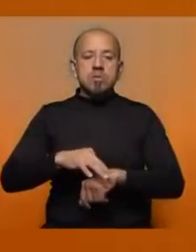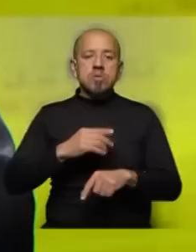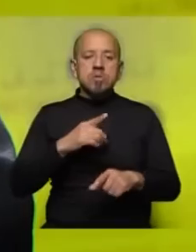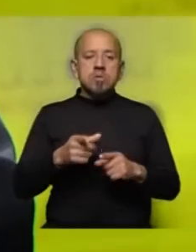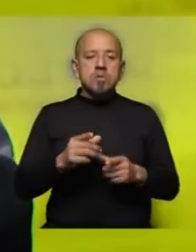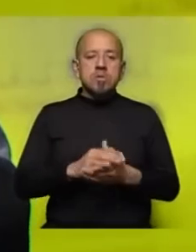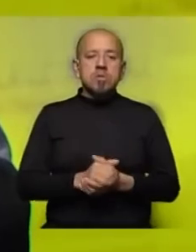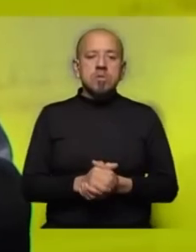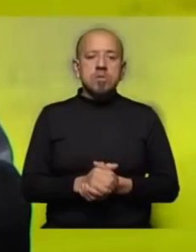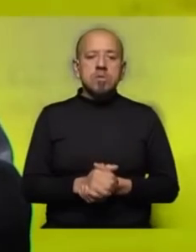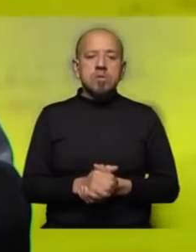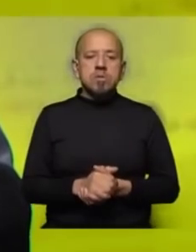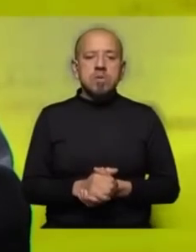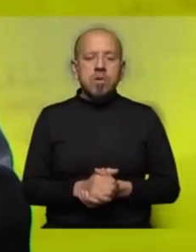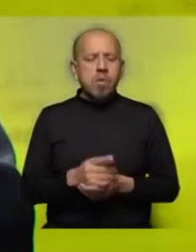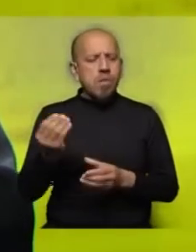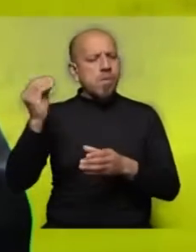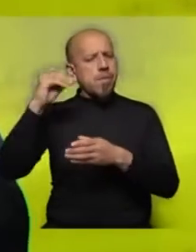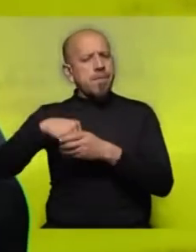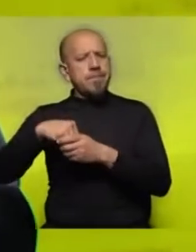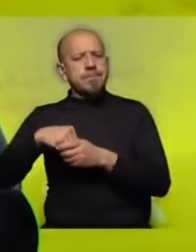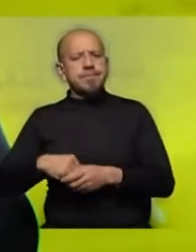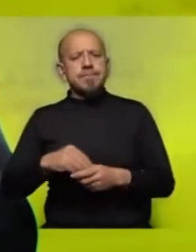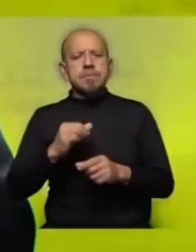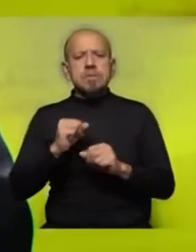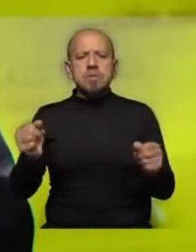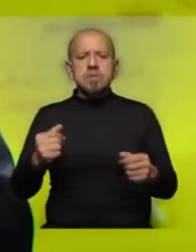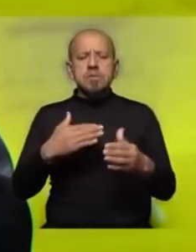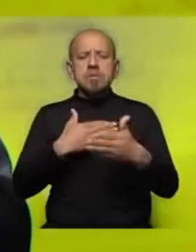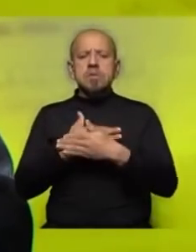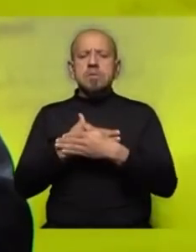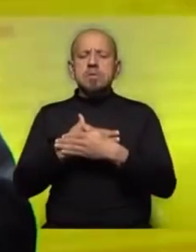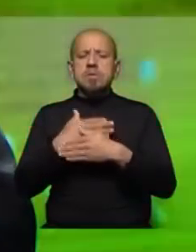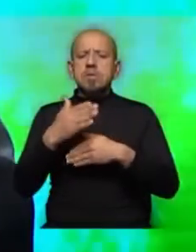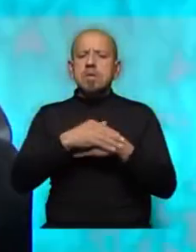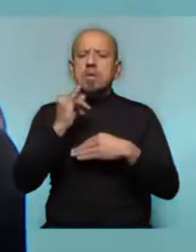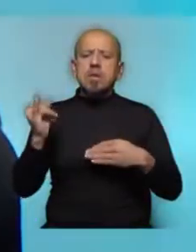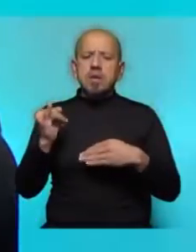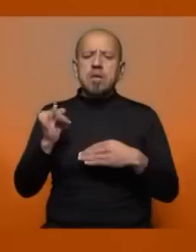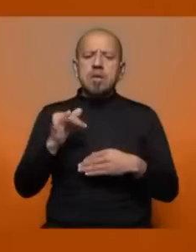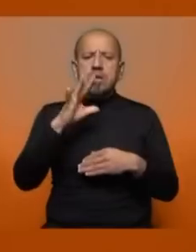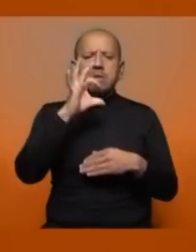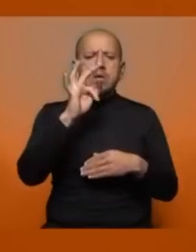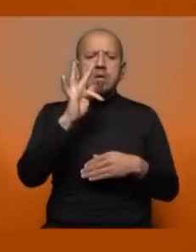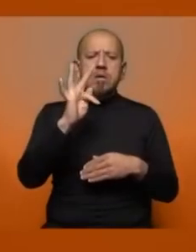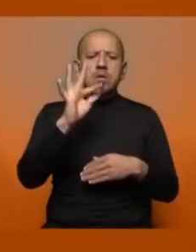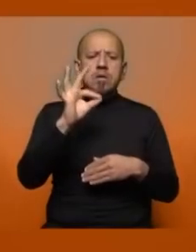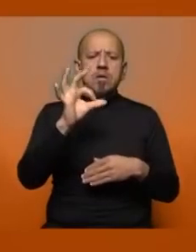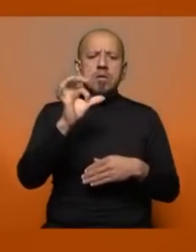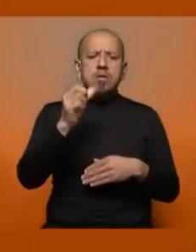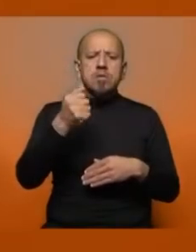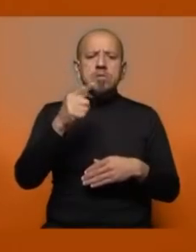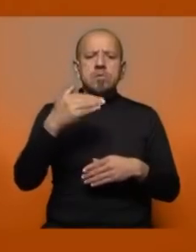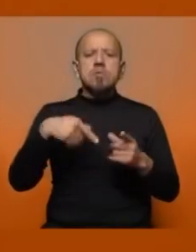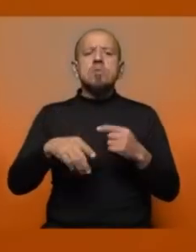verdad antes de ir a eso de la injerencia se puede considerar de izquierda oos Salva está bien decirlo así a ver sí se